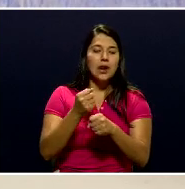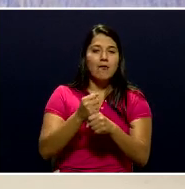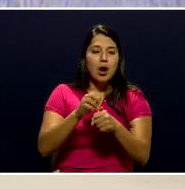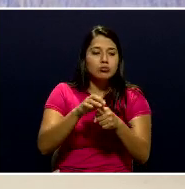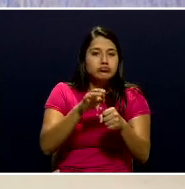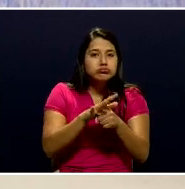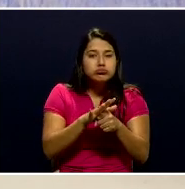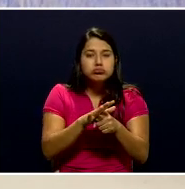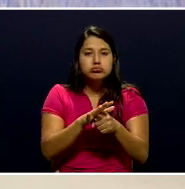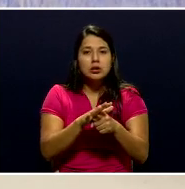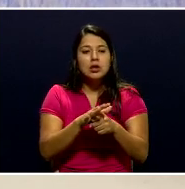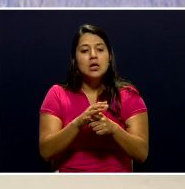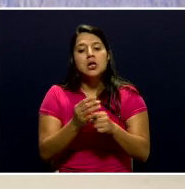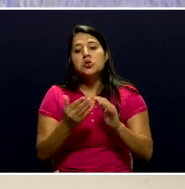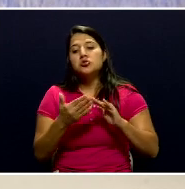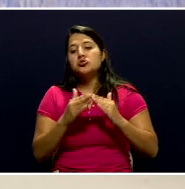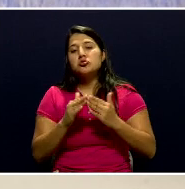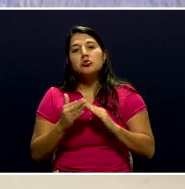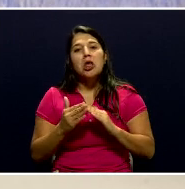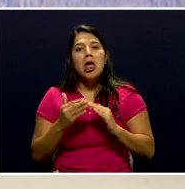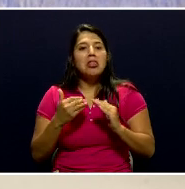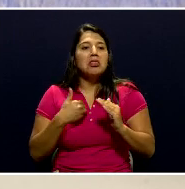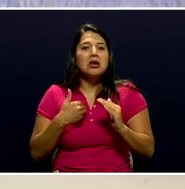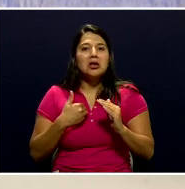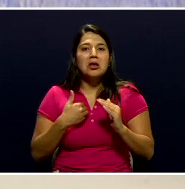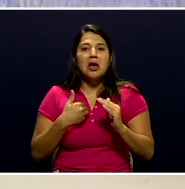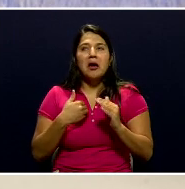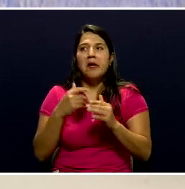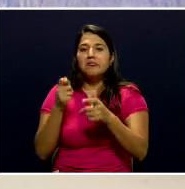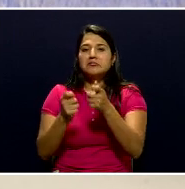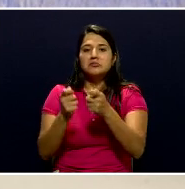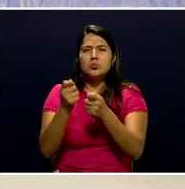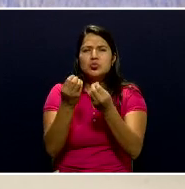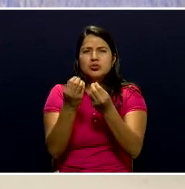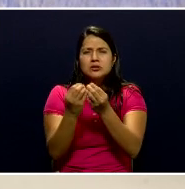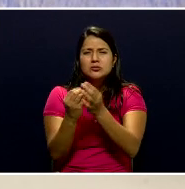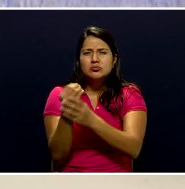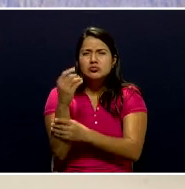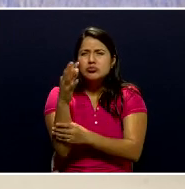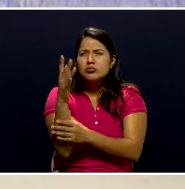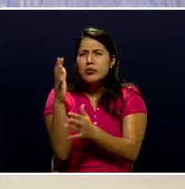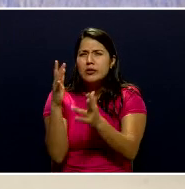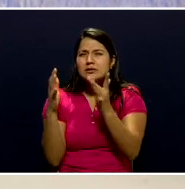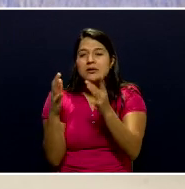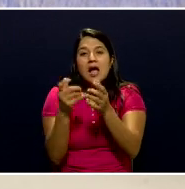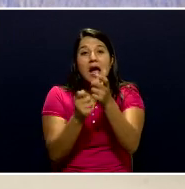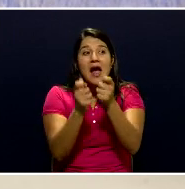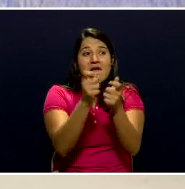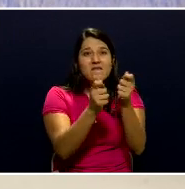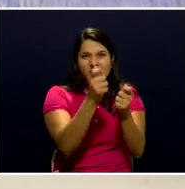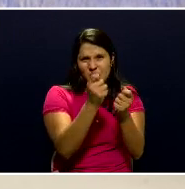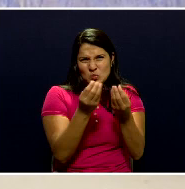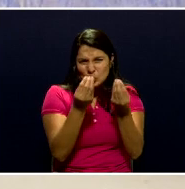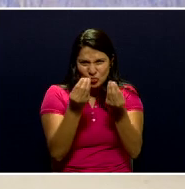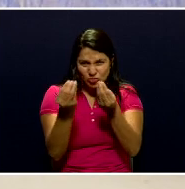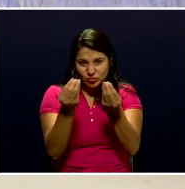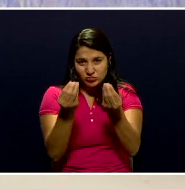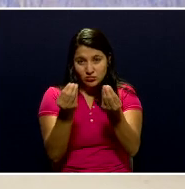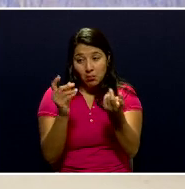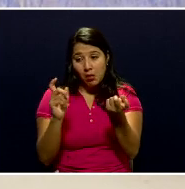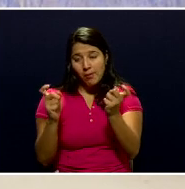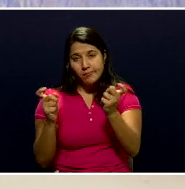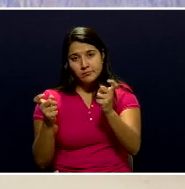que tenía alrededor todos los cafetales, que algunos recordaremos y otros recordarán mucho más,